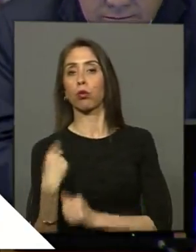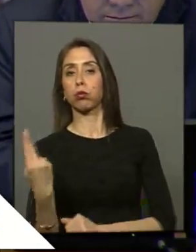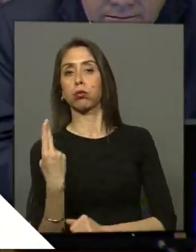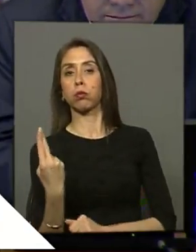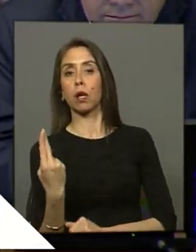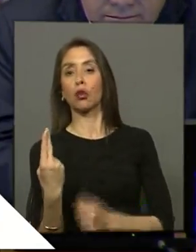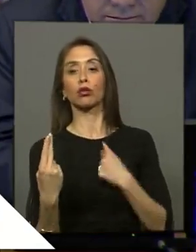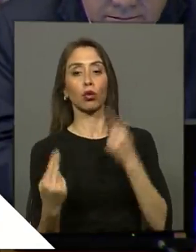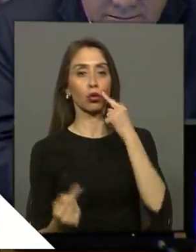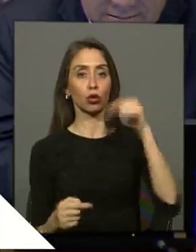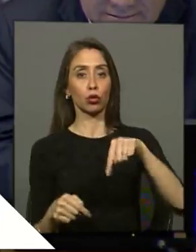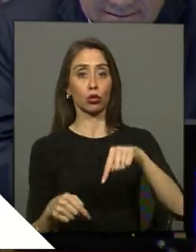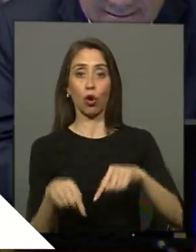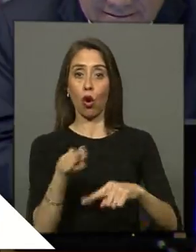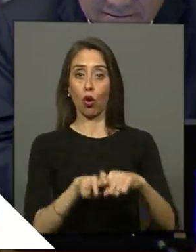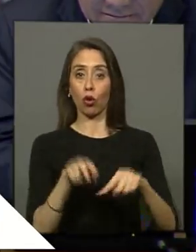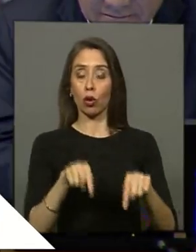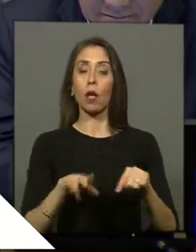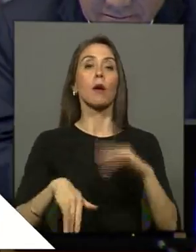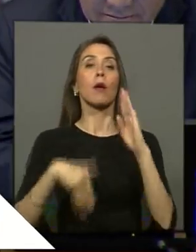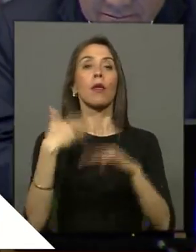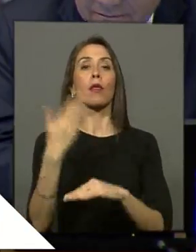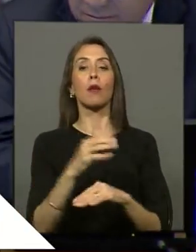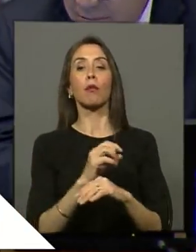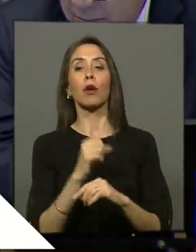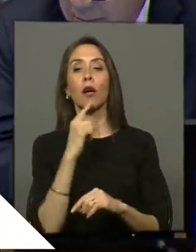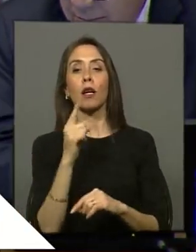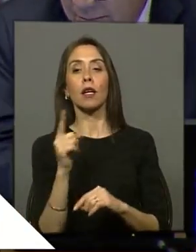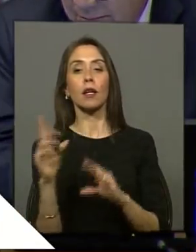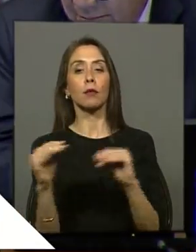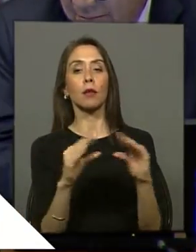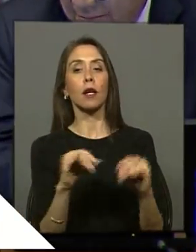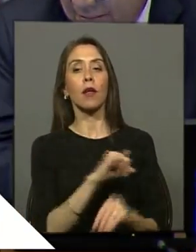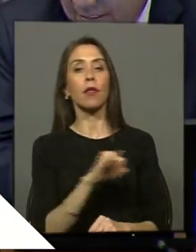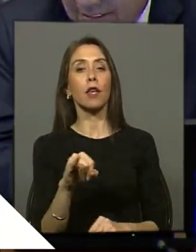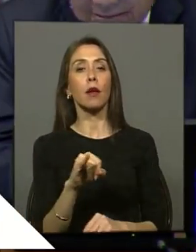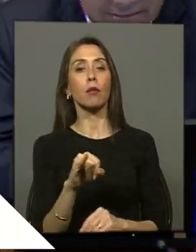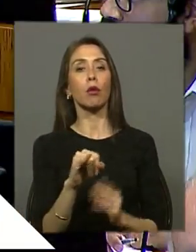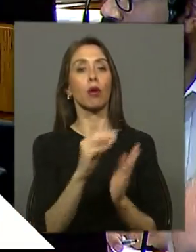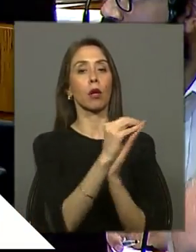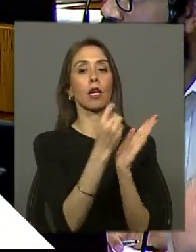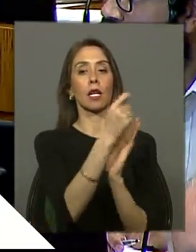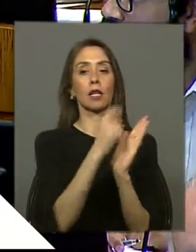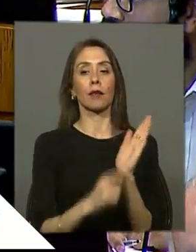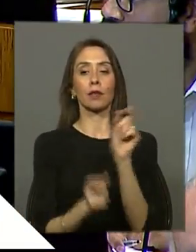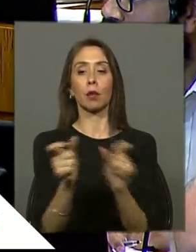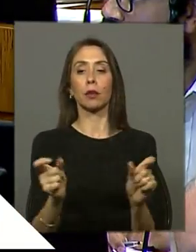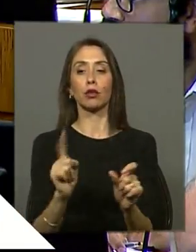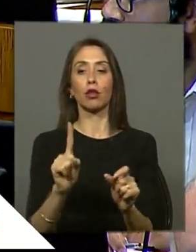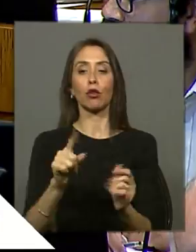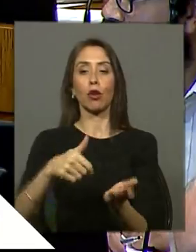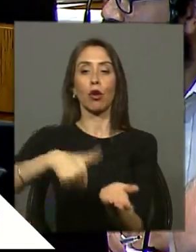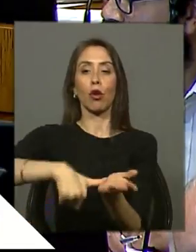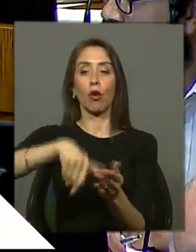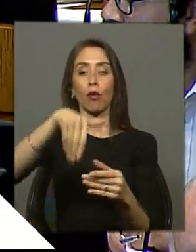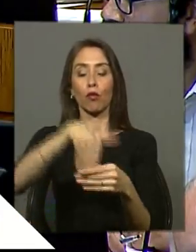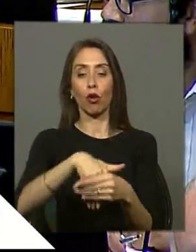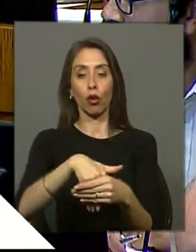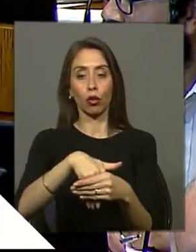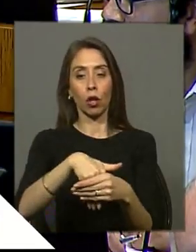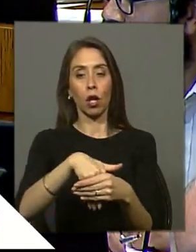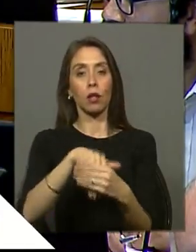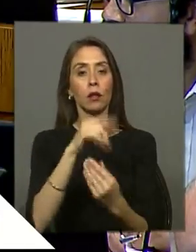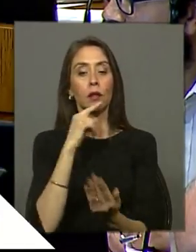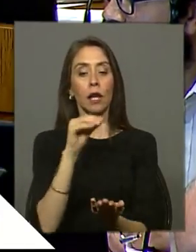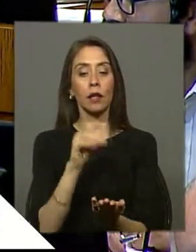presente que quede claro porque si después después se hace el registro de las personas que no votaron quiero que